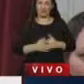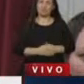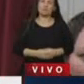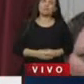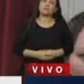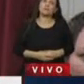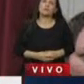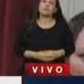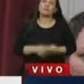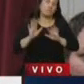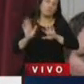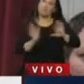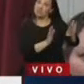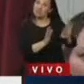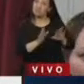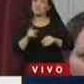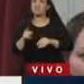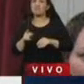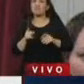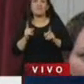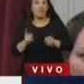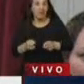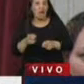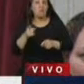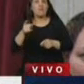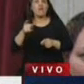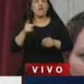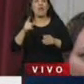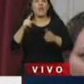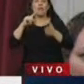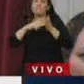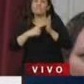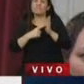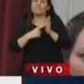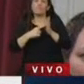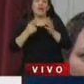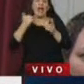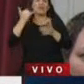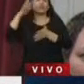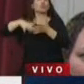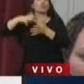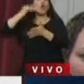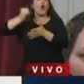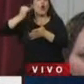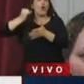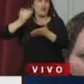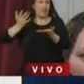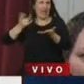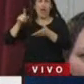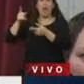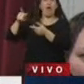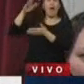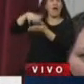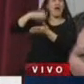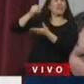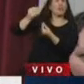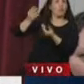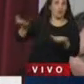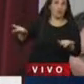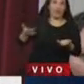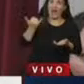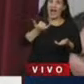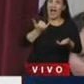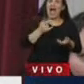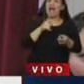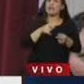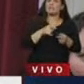negociar. Claro, obviamente no me conforma, no es el presupuesto que hubiera hecho yo, pero ganaron ellos, no ganamos nosotros. Ganaron ellos, gobiernan